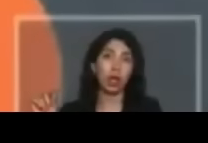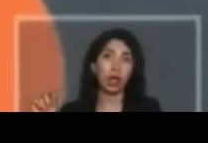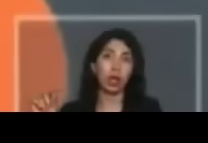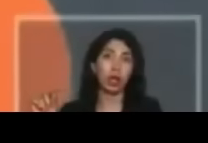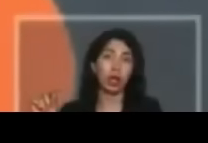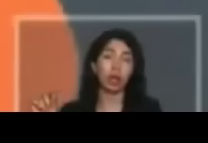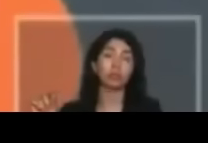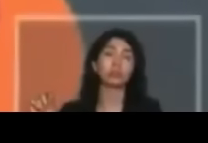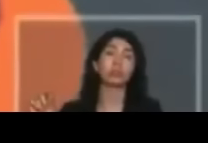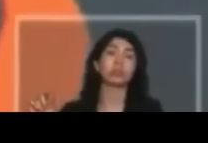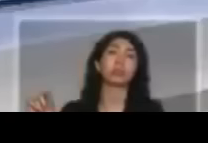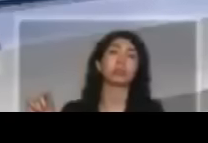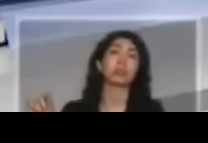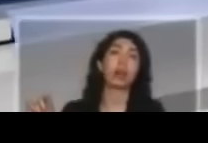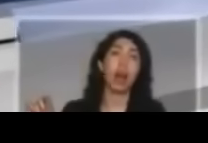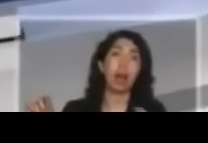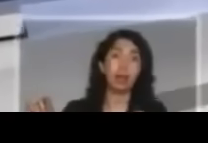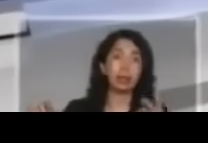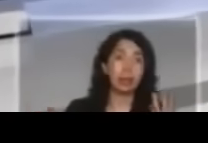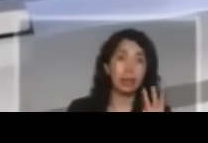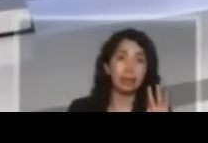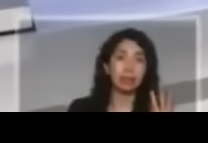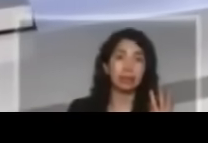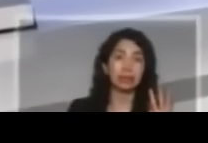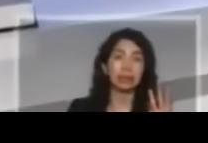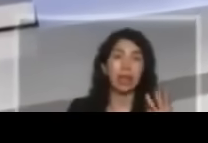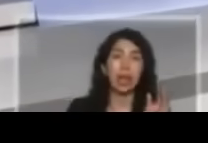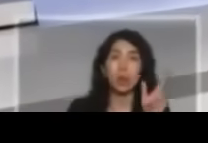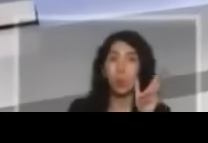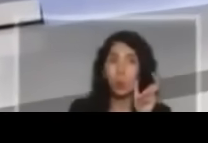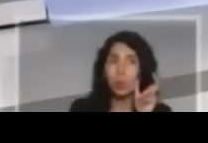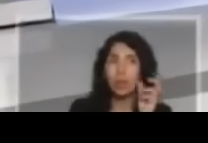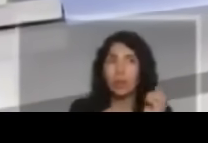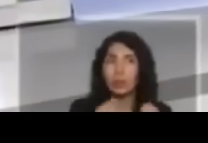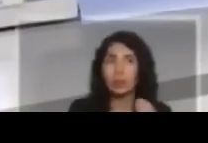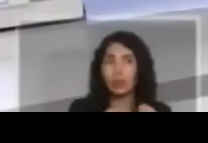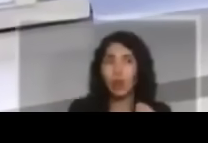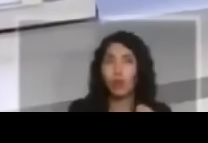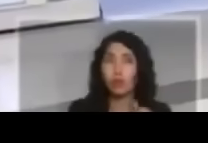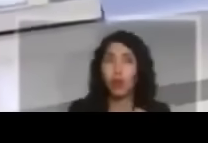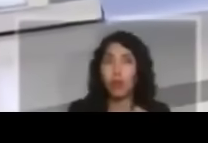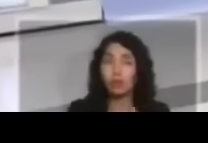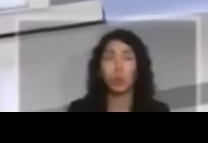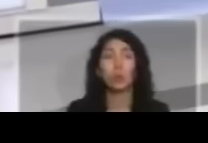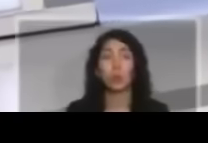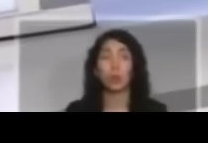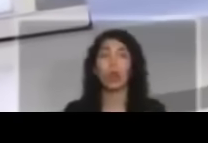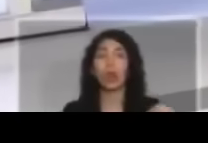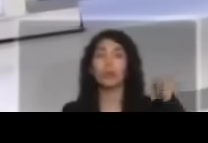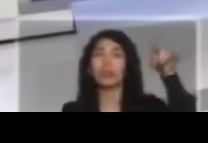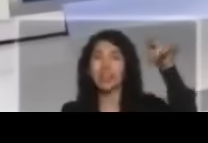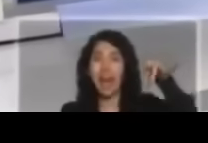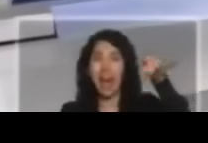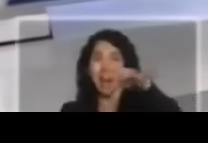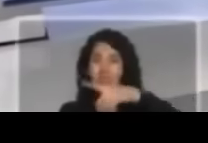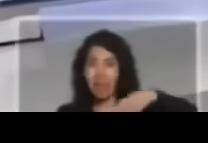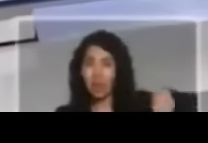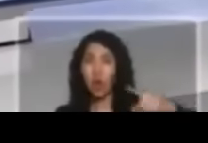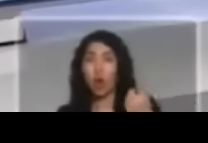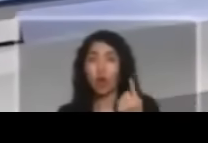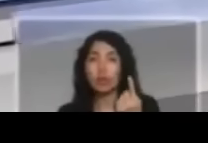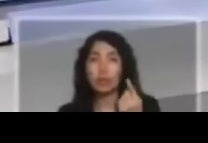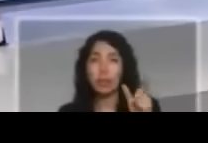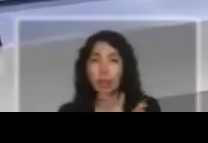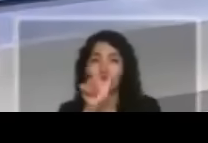ellos tres de de la violación denunciada a la luz de los antecedentes son los funcionarios de gobierno que sabían y que ha significado